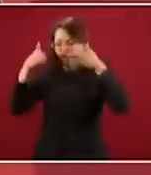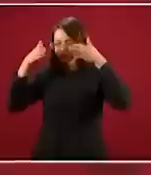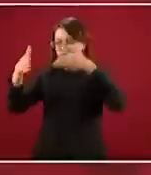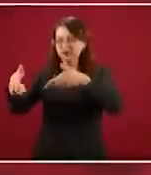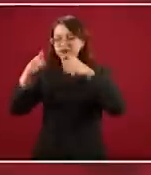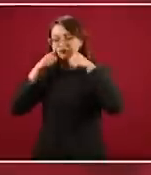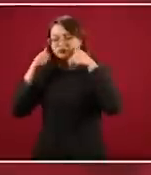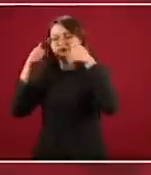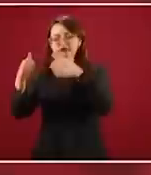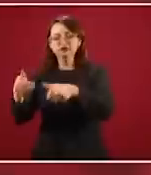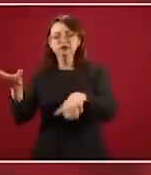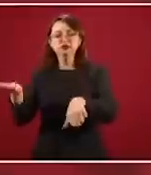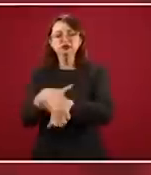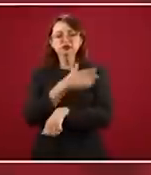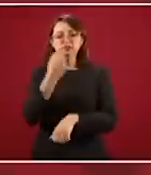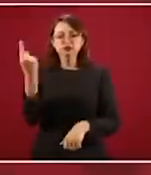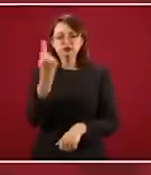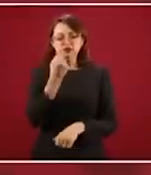porque nos está